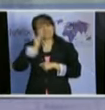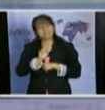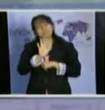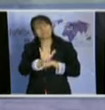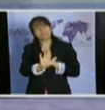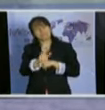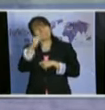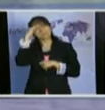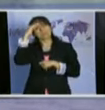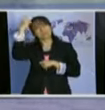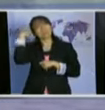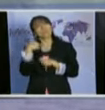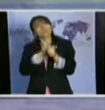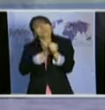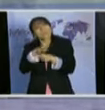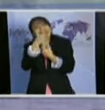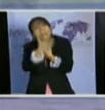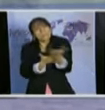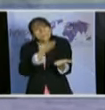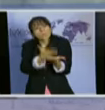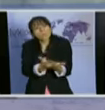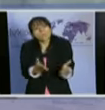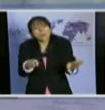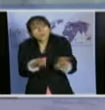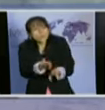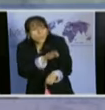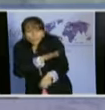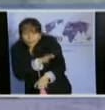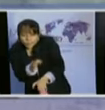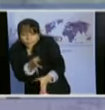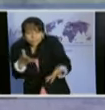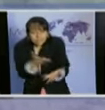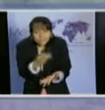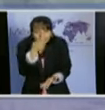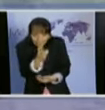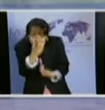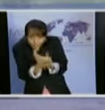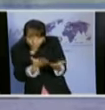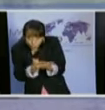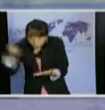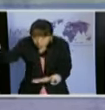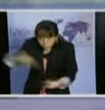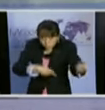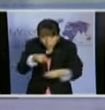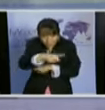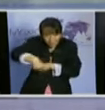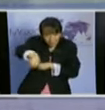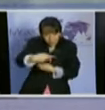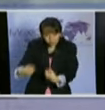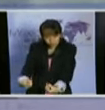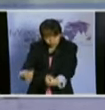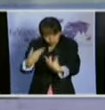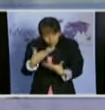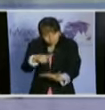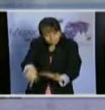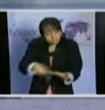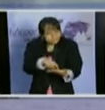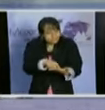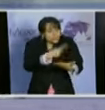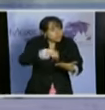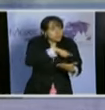algunos ejemplos. Pero yo diría, antes de hablar dar ejemplos de cómo se ha podido